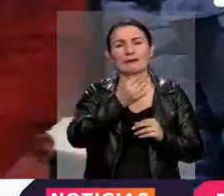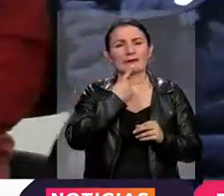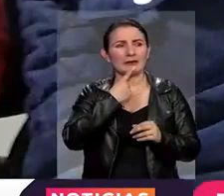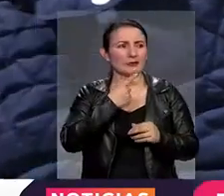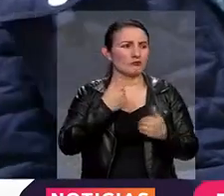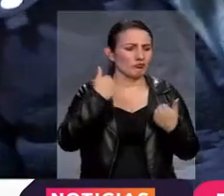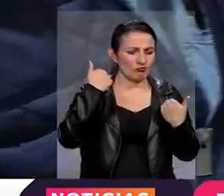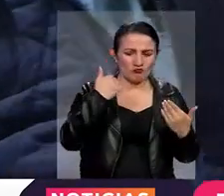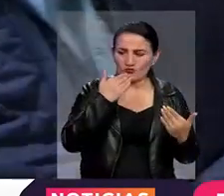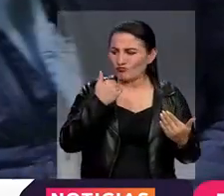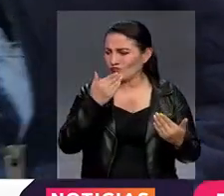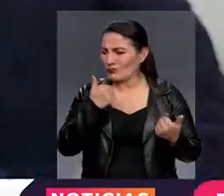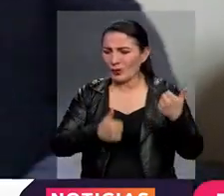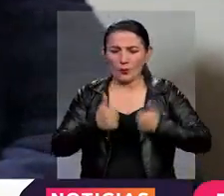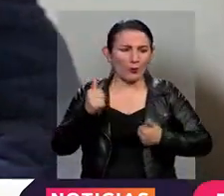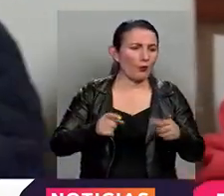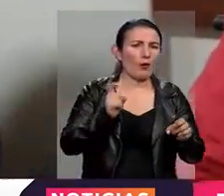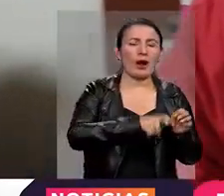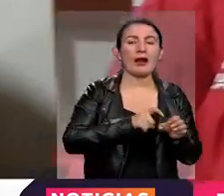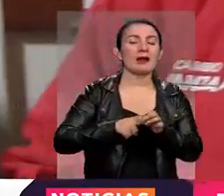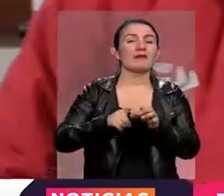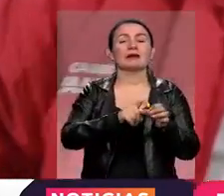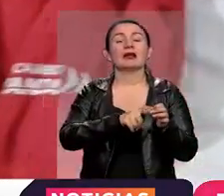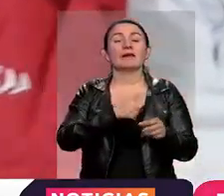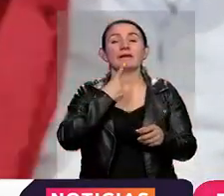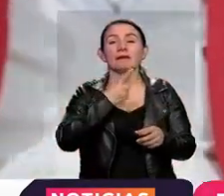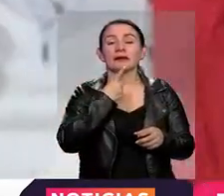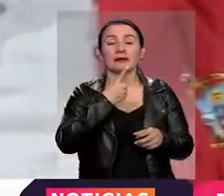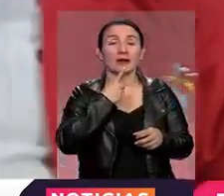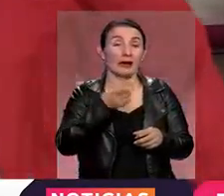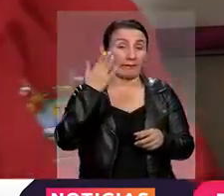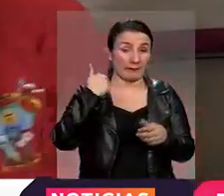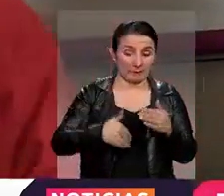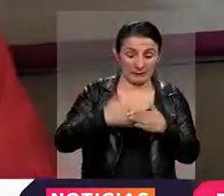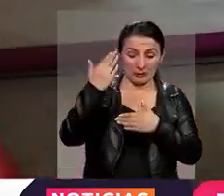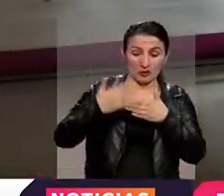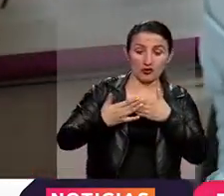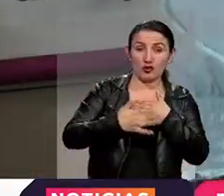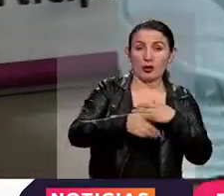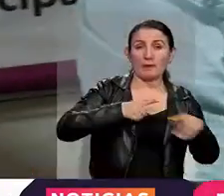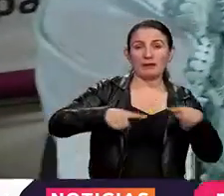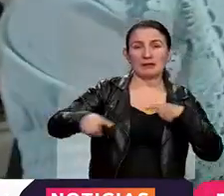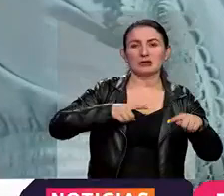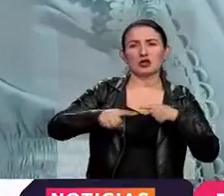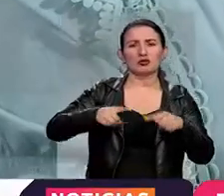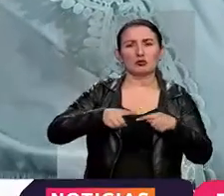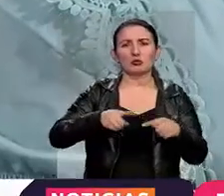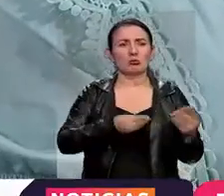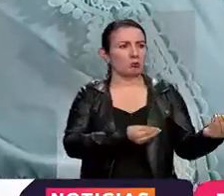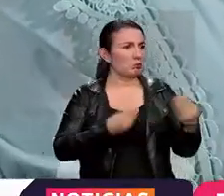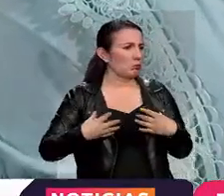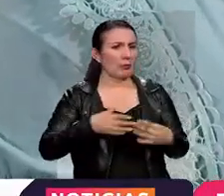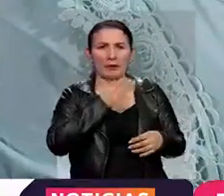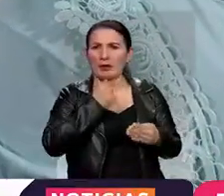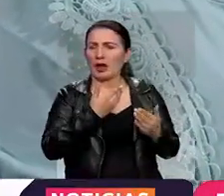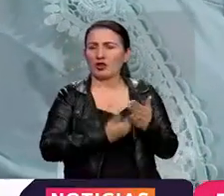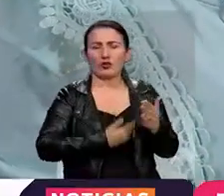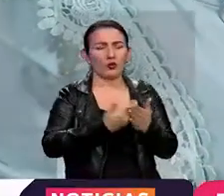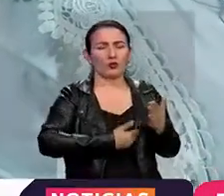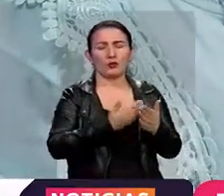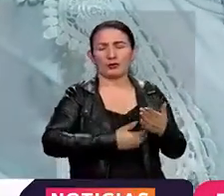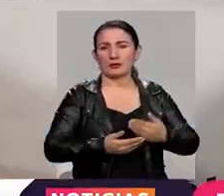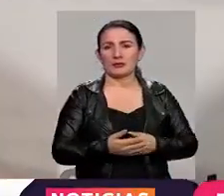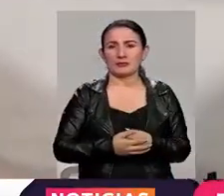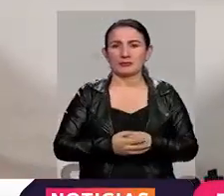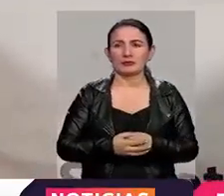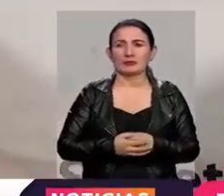saben a qué aseguradora están afiliados, pues dicen que desde el inicio de la actual administración no les han enviado los documentos